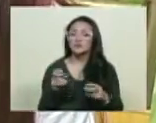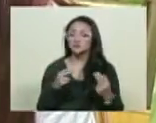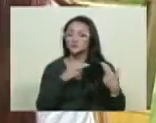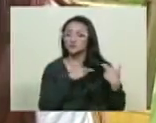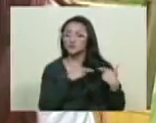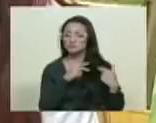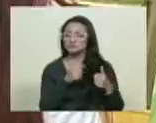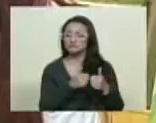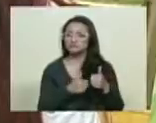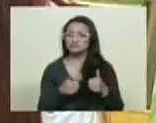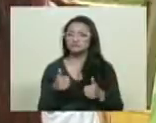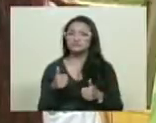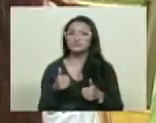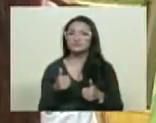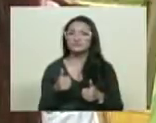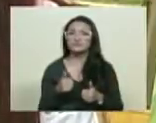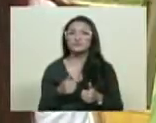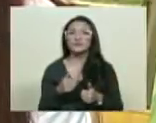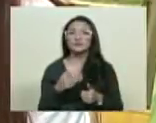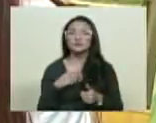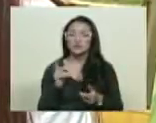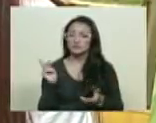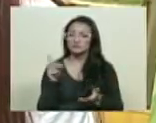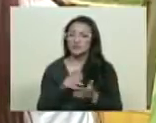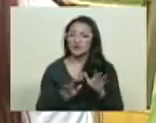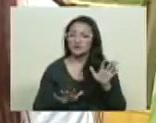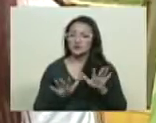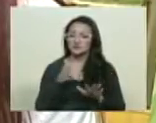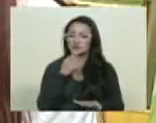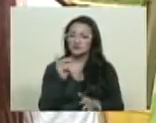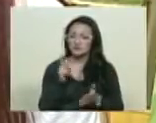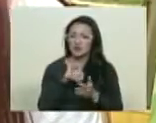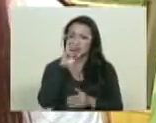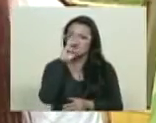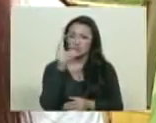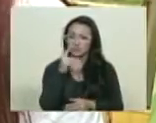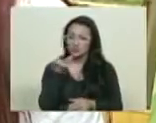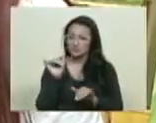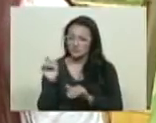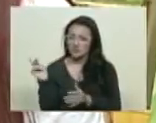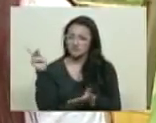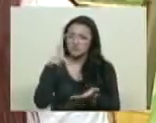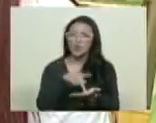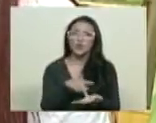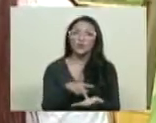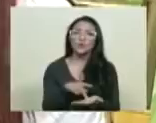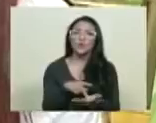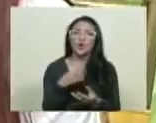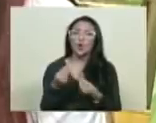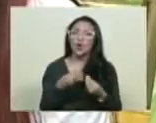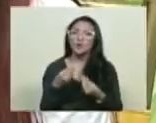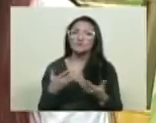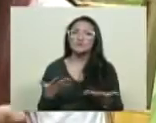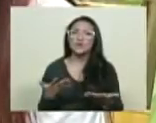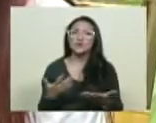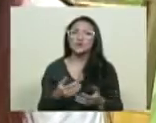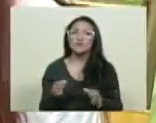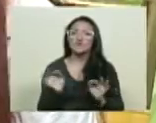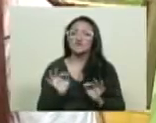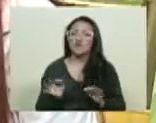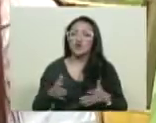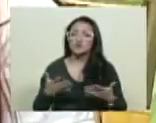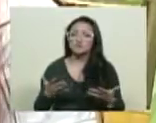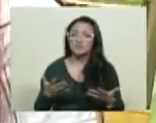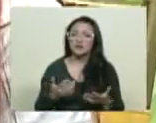usted tendría previsto acudir el 15 de diciembre república dominicana como sería ese mecanismo a través